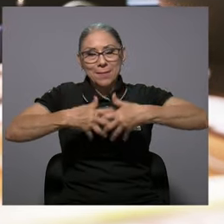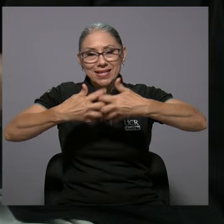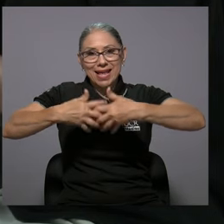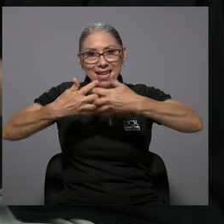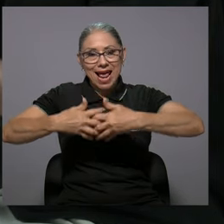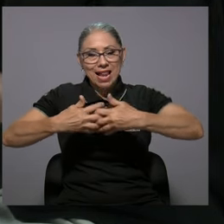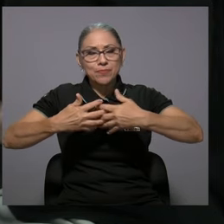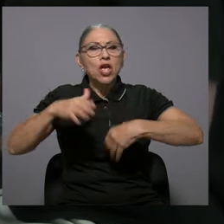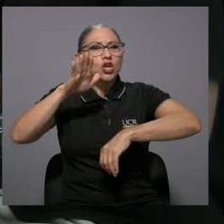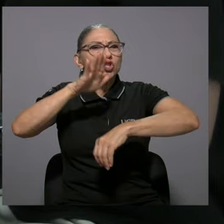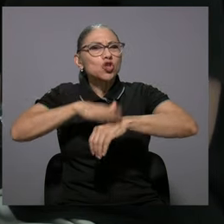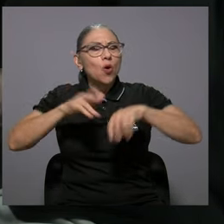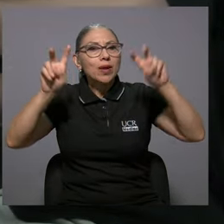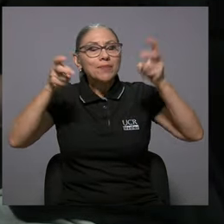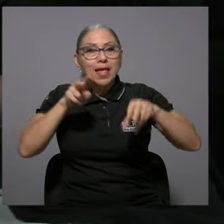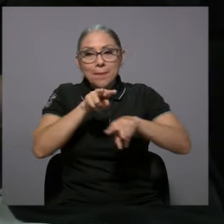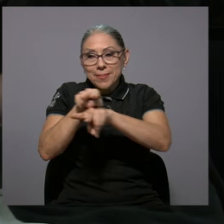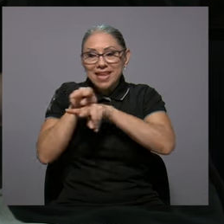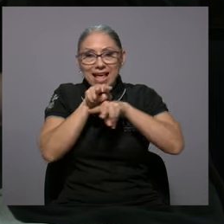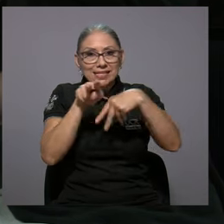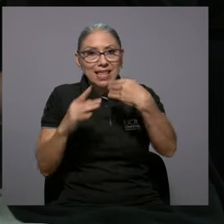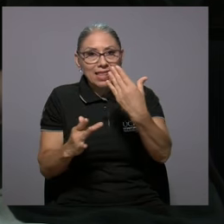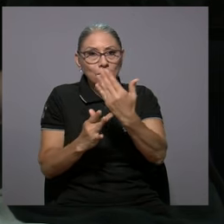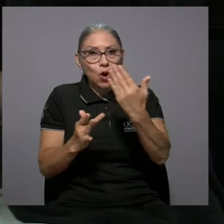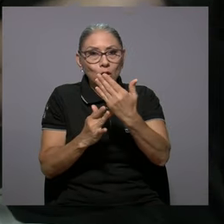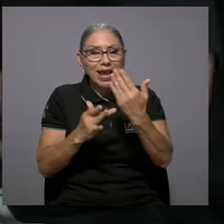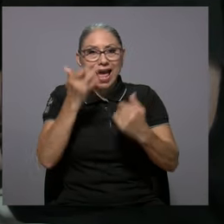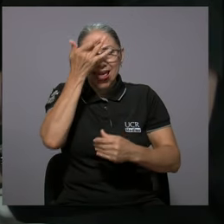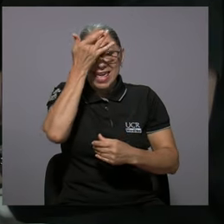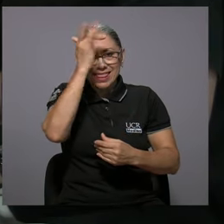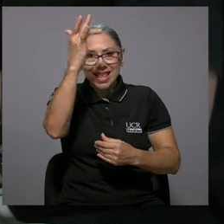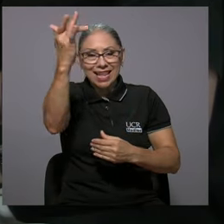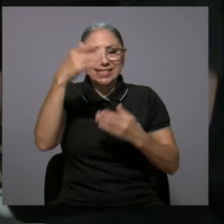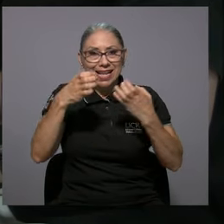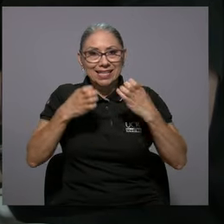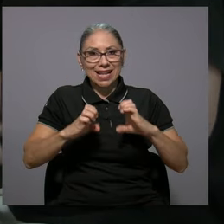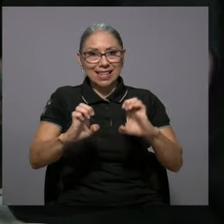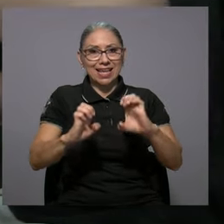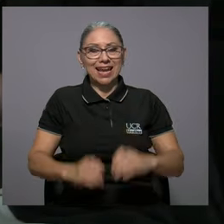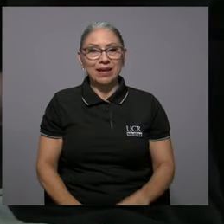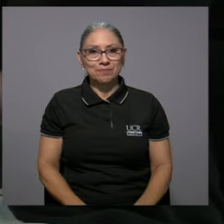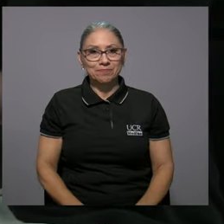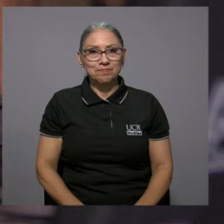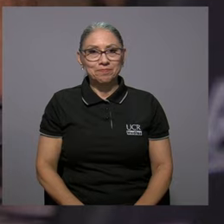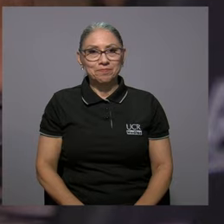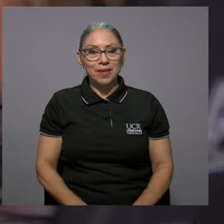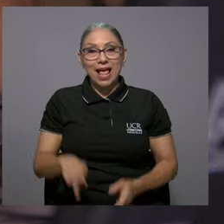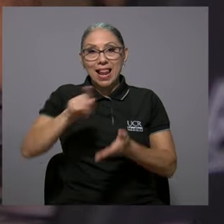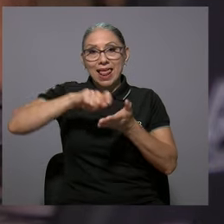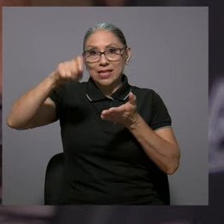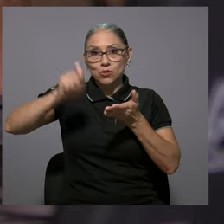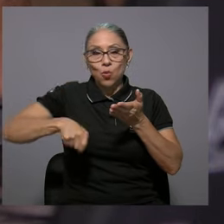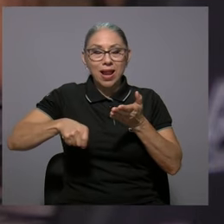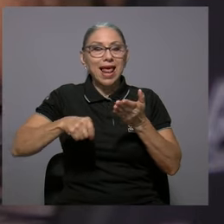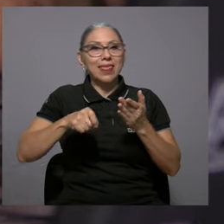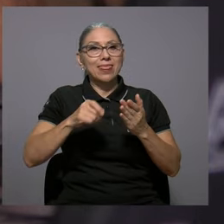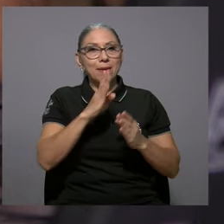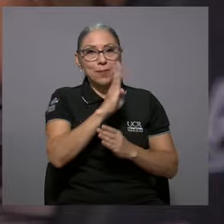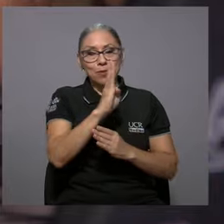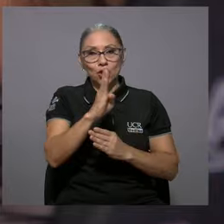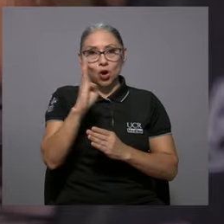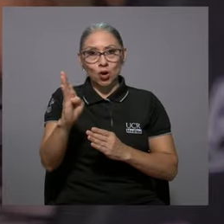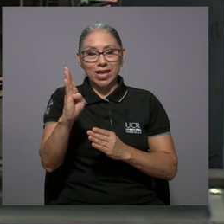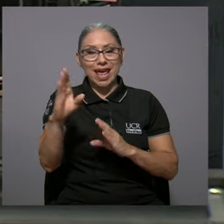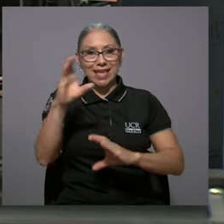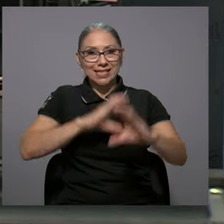empresarial sobre vigilancia tecnológica e inteligencia estratégica la de bibliotecología